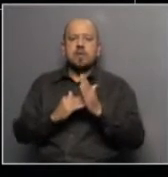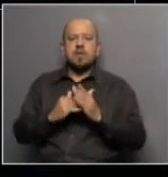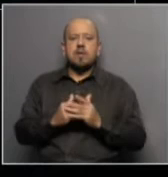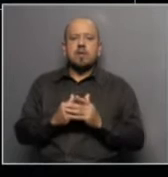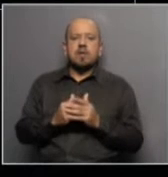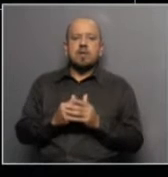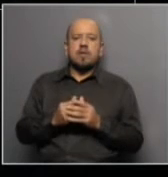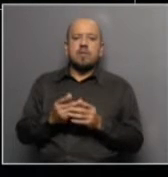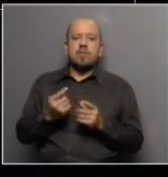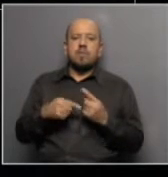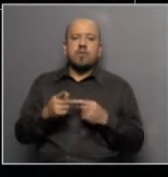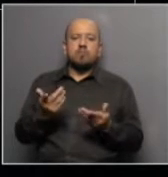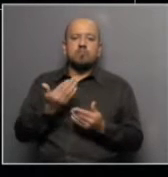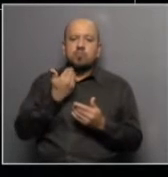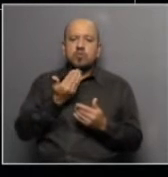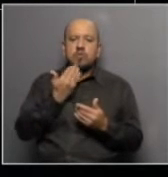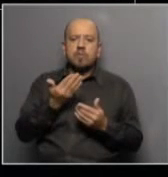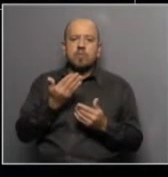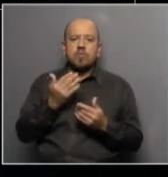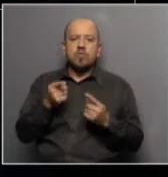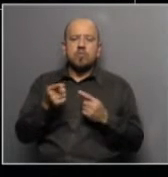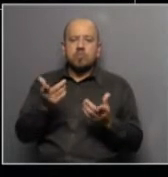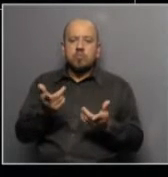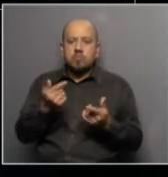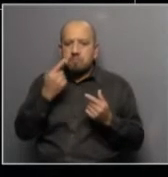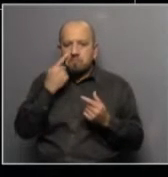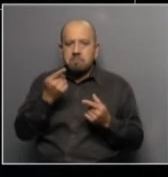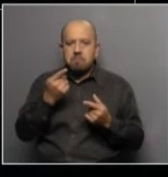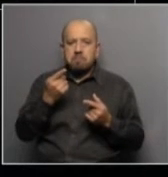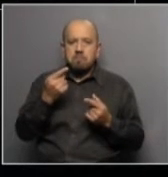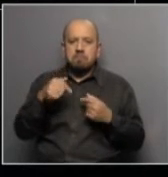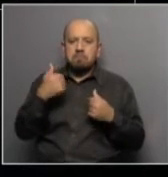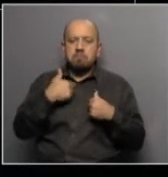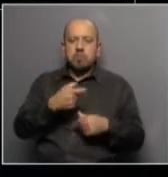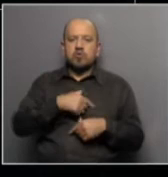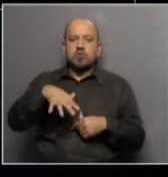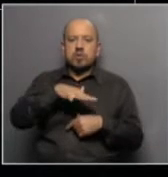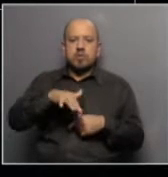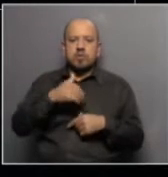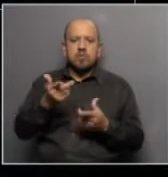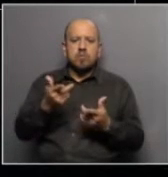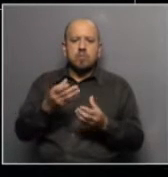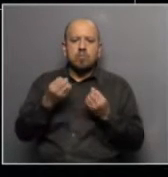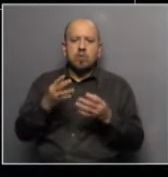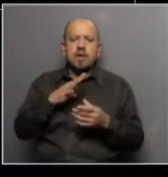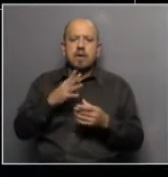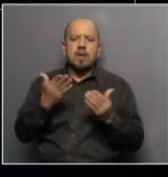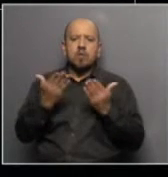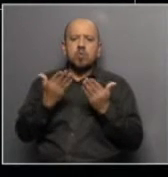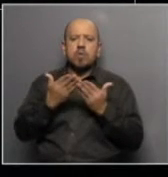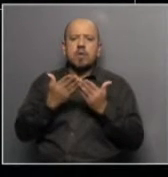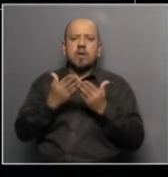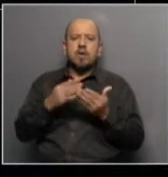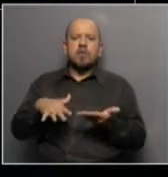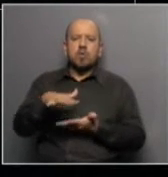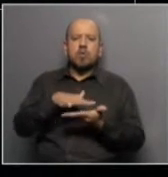manera, no sabemos por qué, parecen como invisibles para un gran sector de nuestra sociedad. ¿Por qué hay que estudiar el fenómeno este